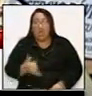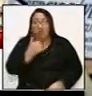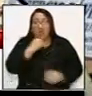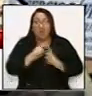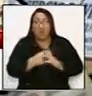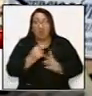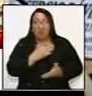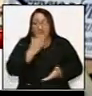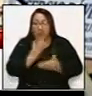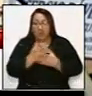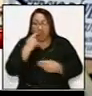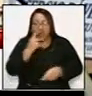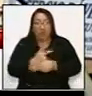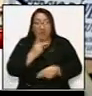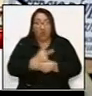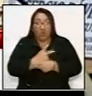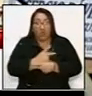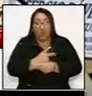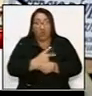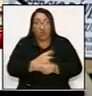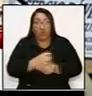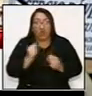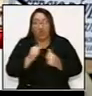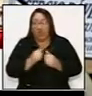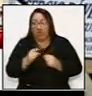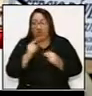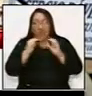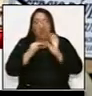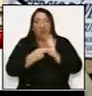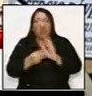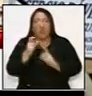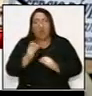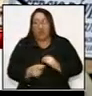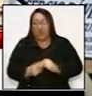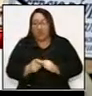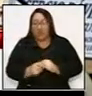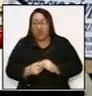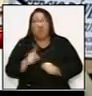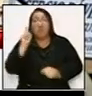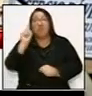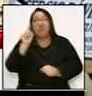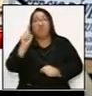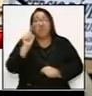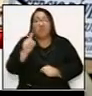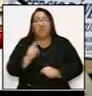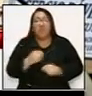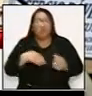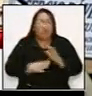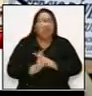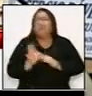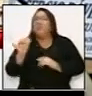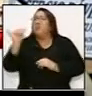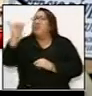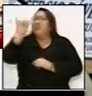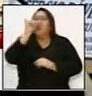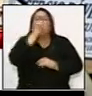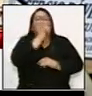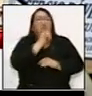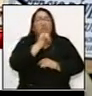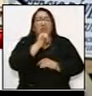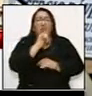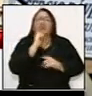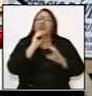problema comienza, y el descuido y la observación comienza al momento que no se identifica a la persona que toca el timbre. Y entran a la casa y firman todo menos la parte del